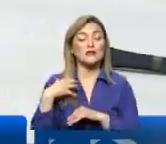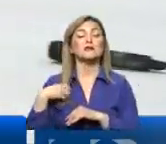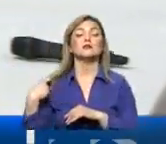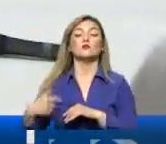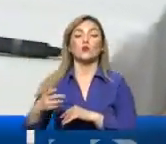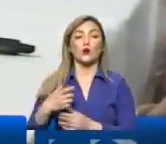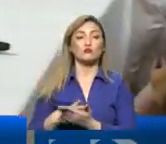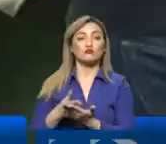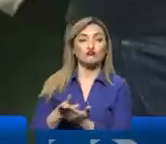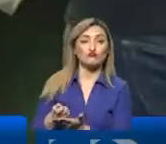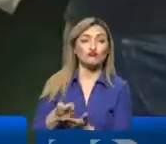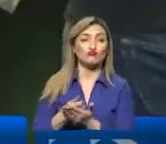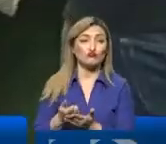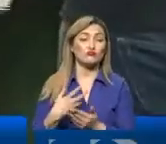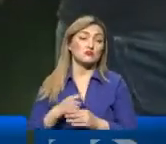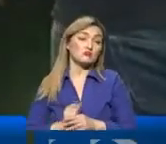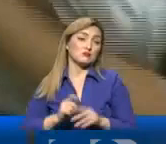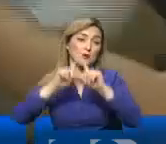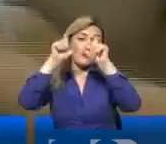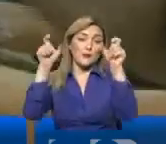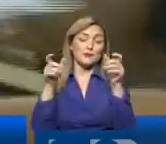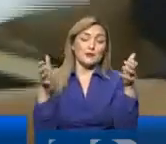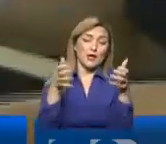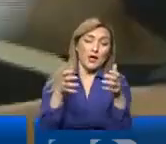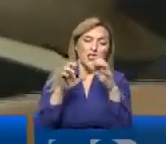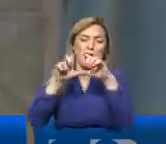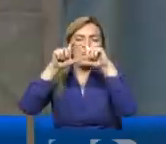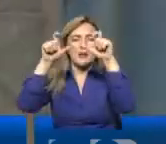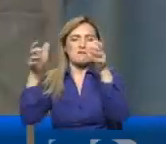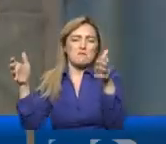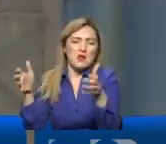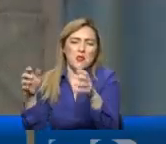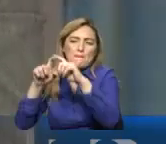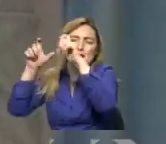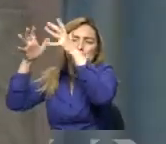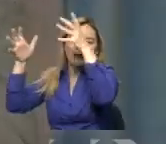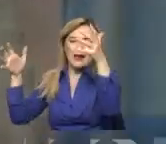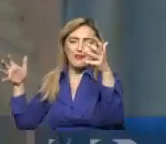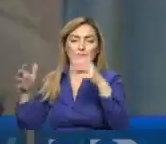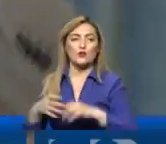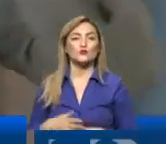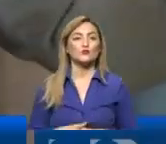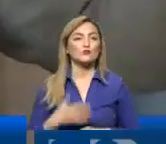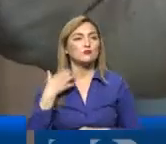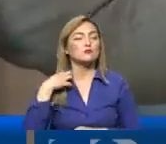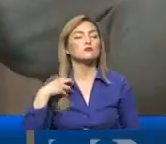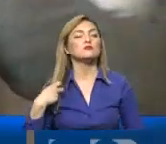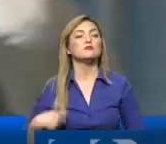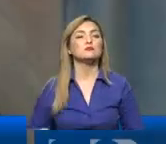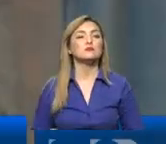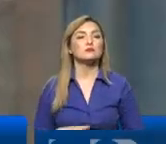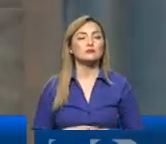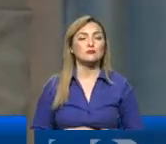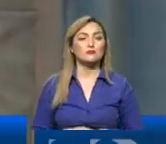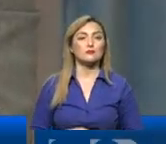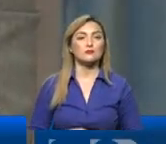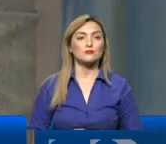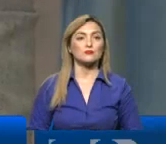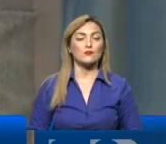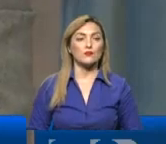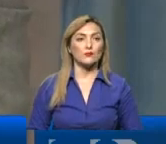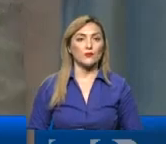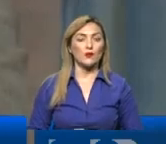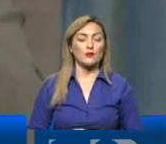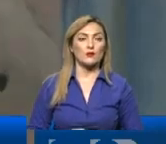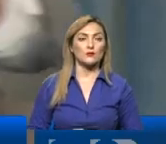el financiamiento a micro, pequeñas y medianas empresas. DFC se ha comprometido a abrir un espacio adicional de 300 millones de